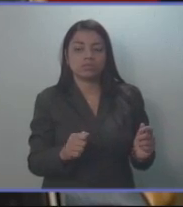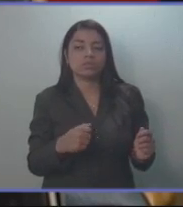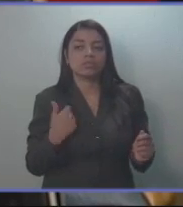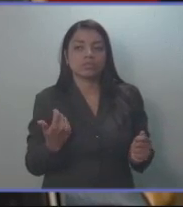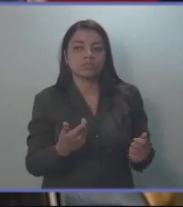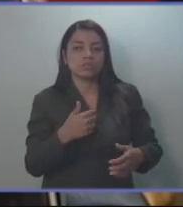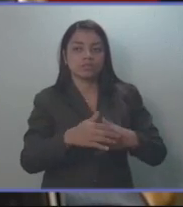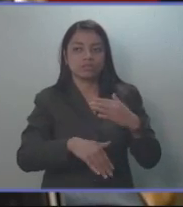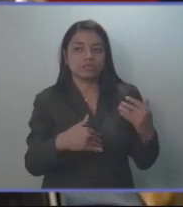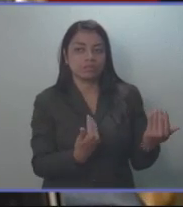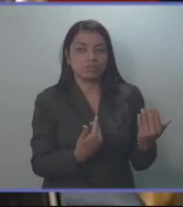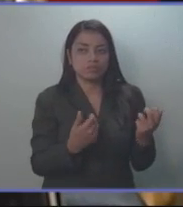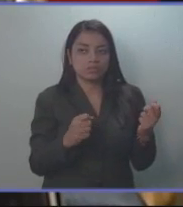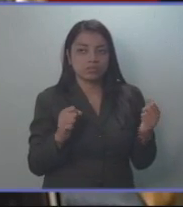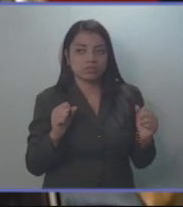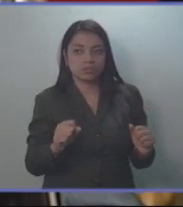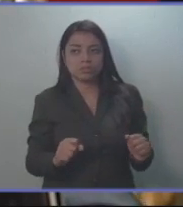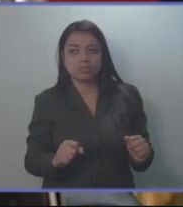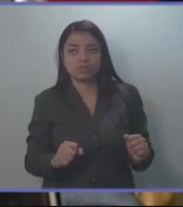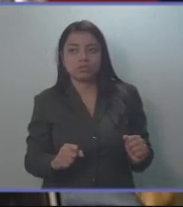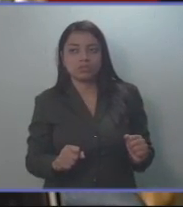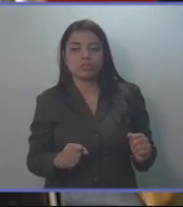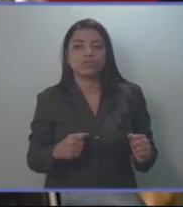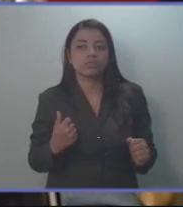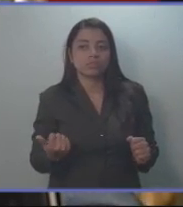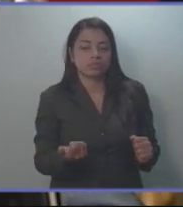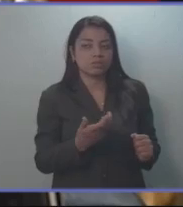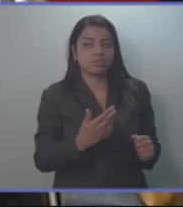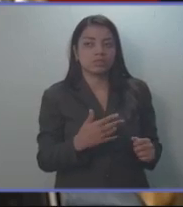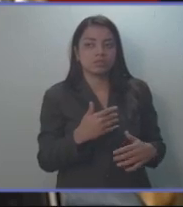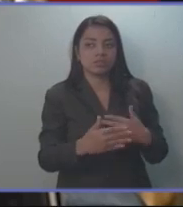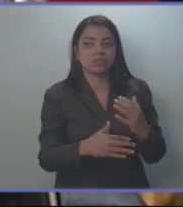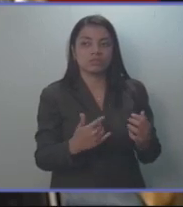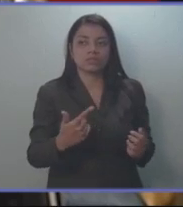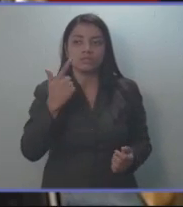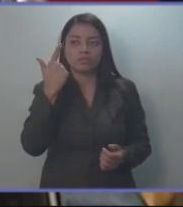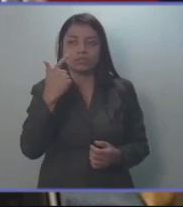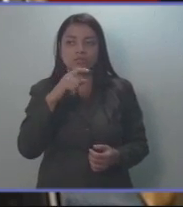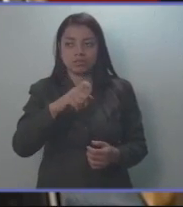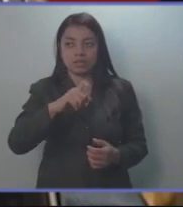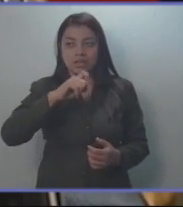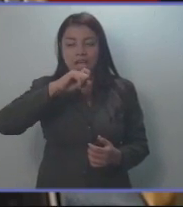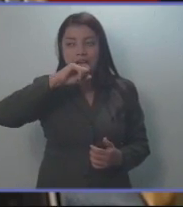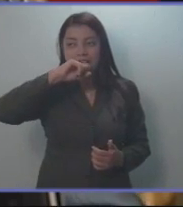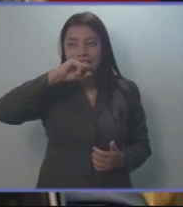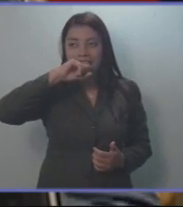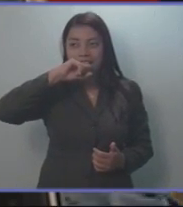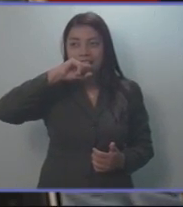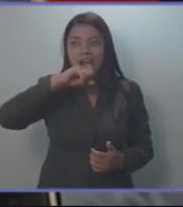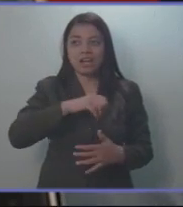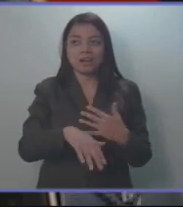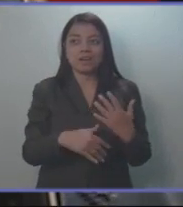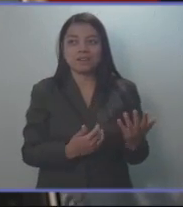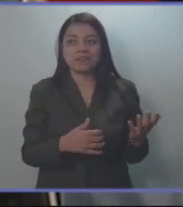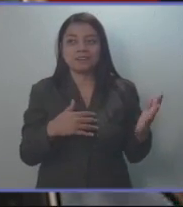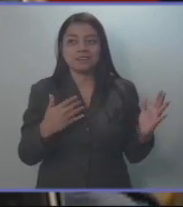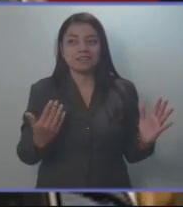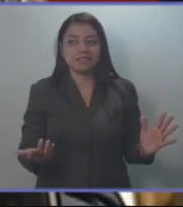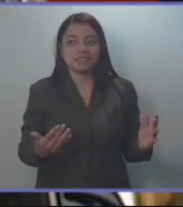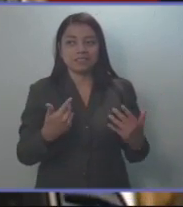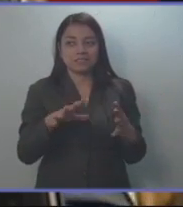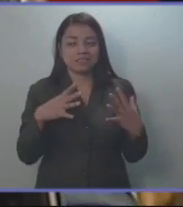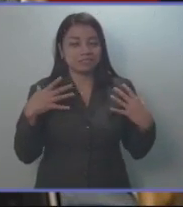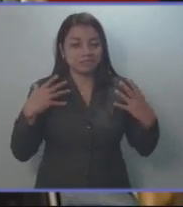de esos que estaban afectados por la sequía como extrema pobreza severa. Y la distribución a través de los